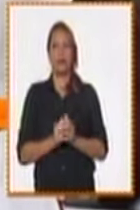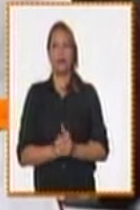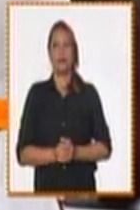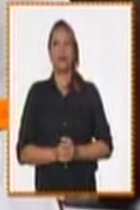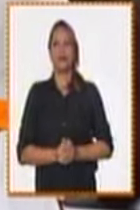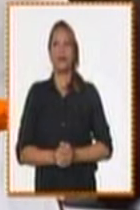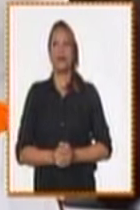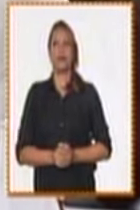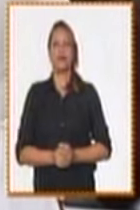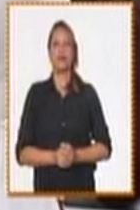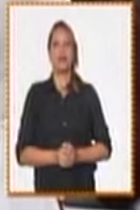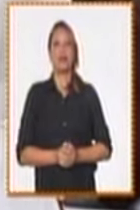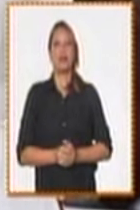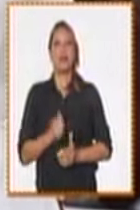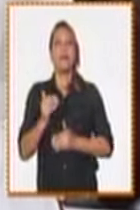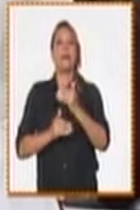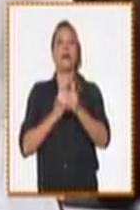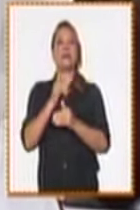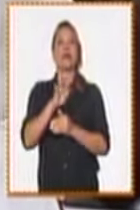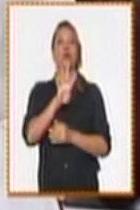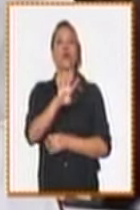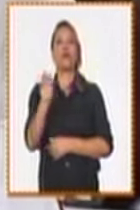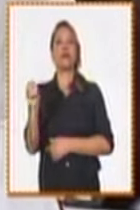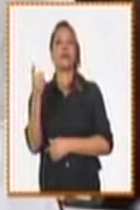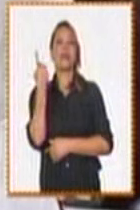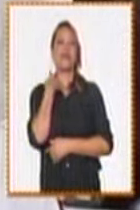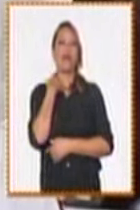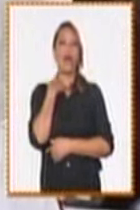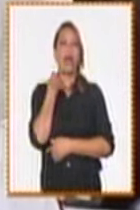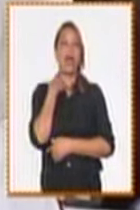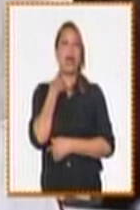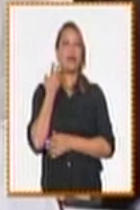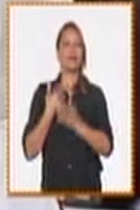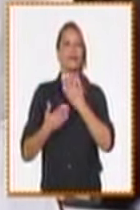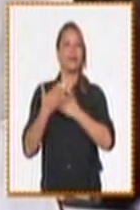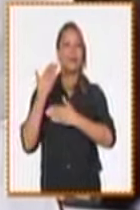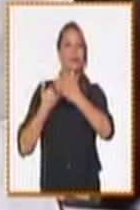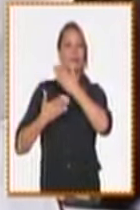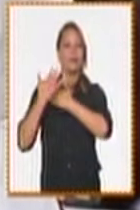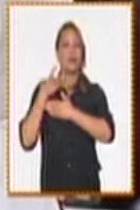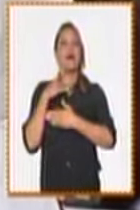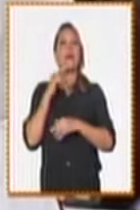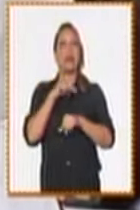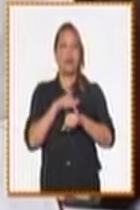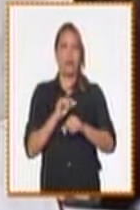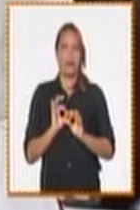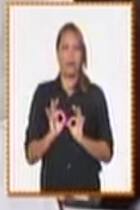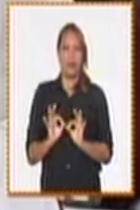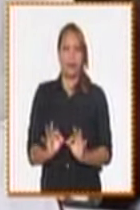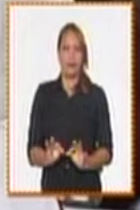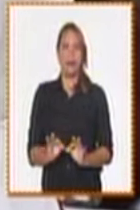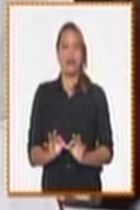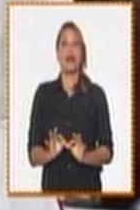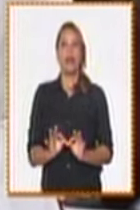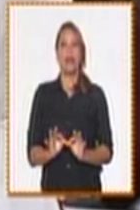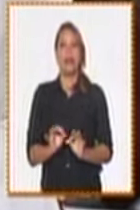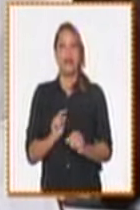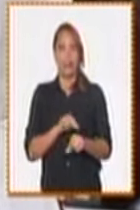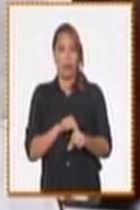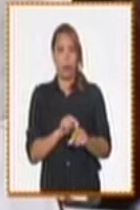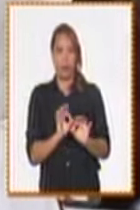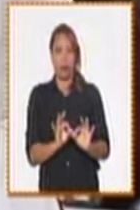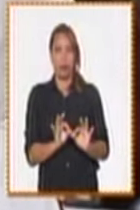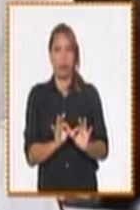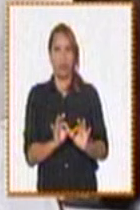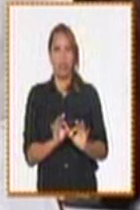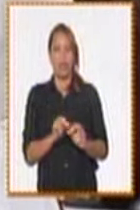Tuvieron que transcurrir 400 años para llegar a ese momento. Y para llegar a ese momento se